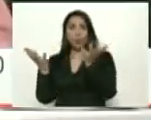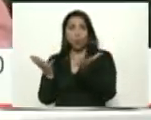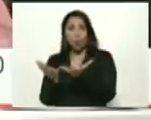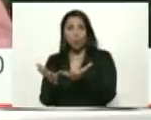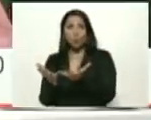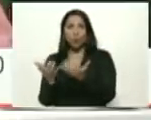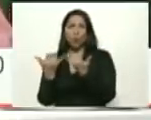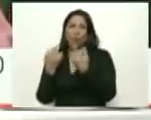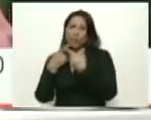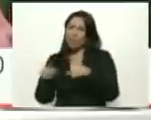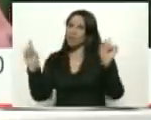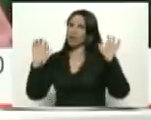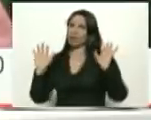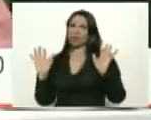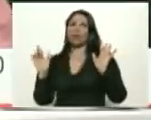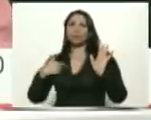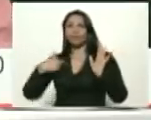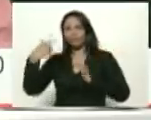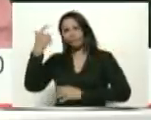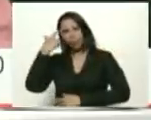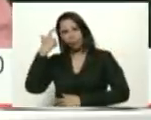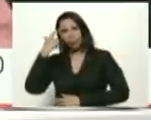momento fuera otra.